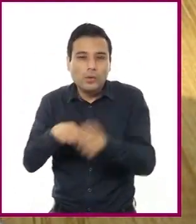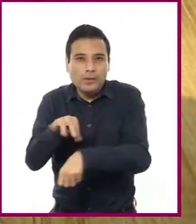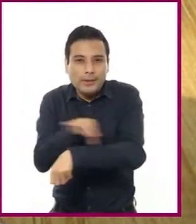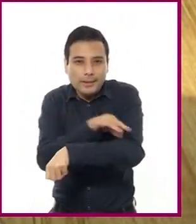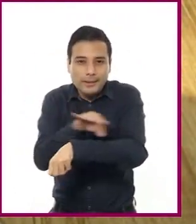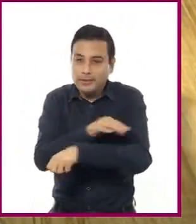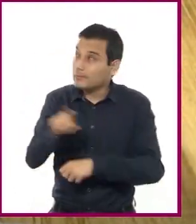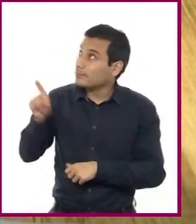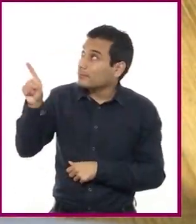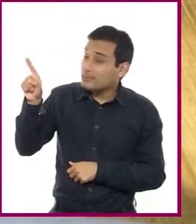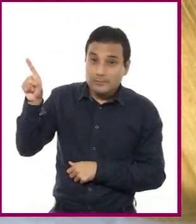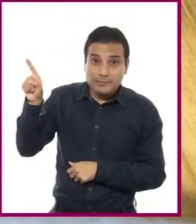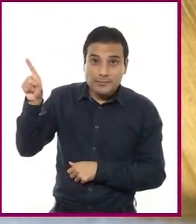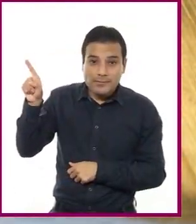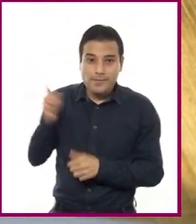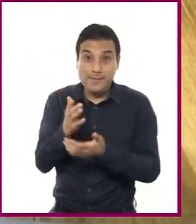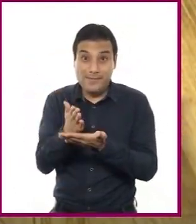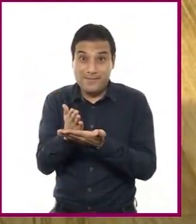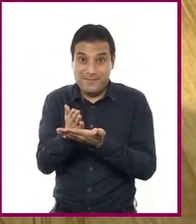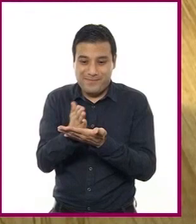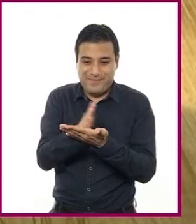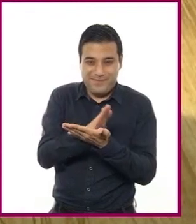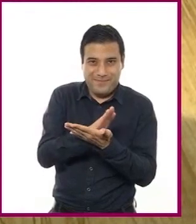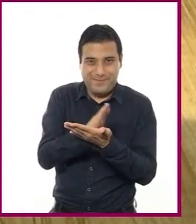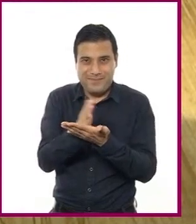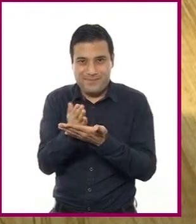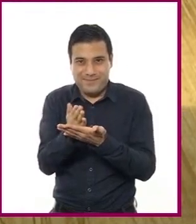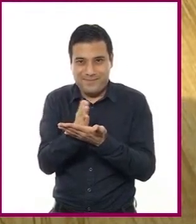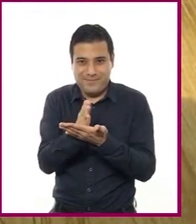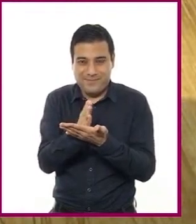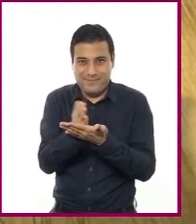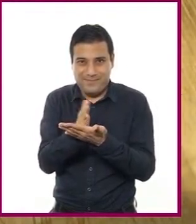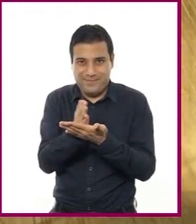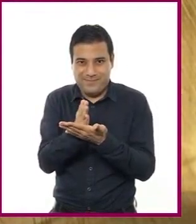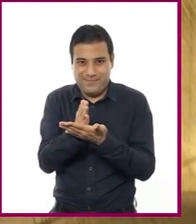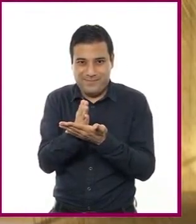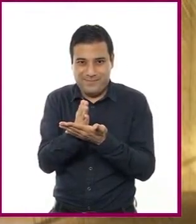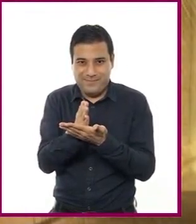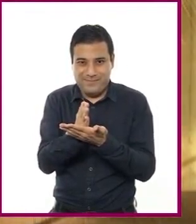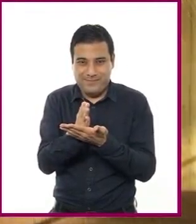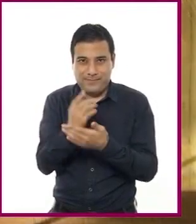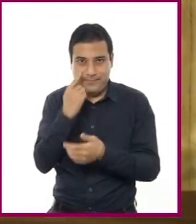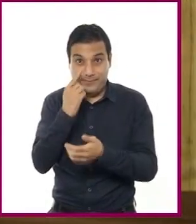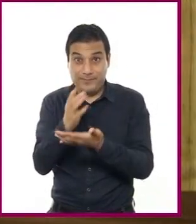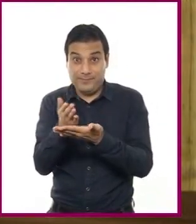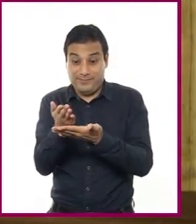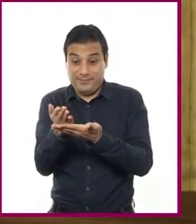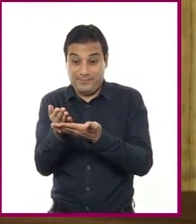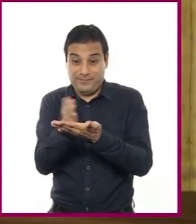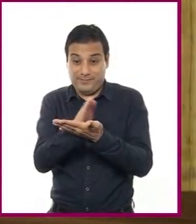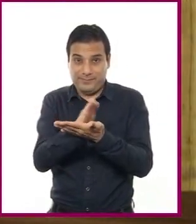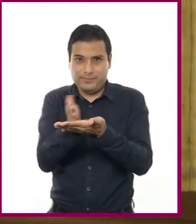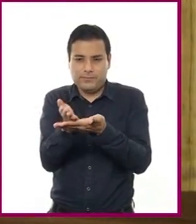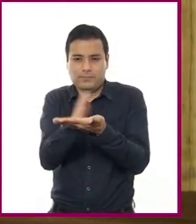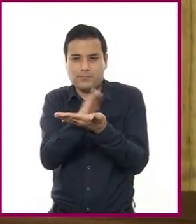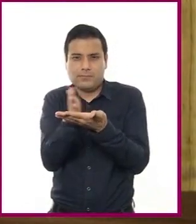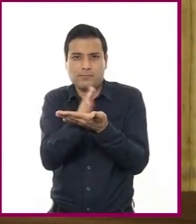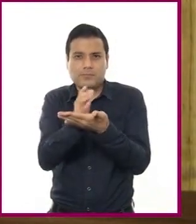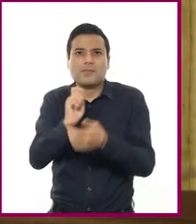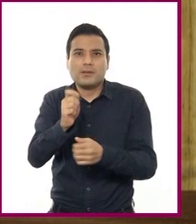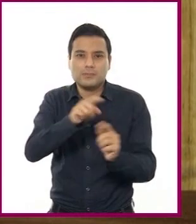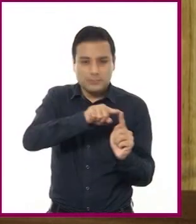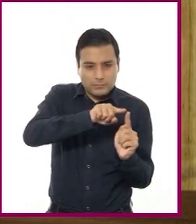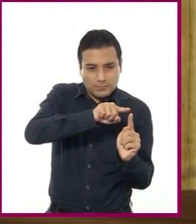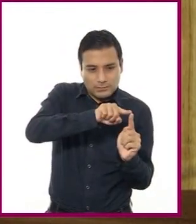giráramos sobre uno de sus cantos. El vértice que se desplaza dibuja una circunferencia, que sería